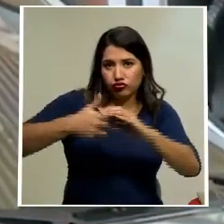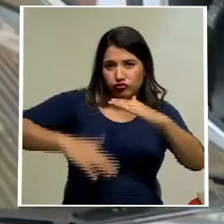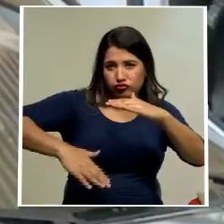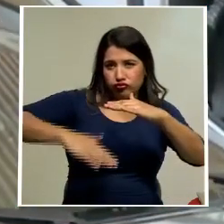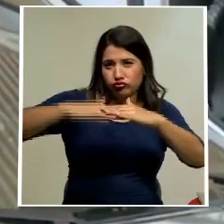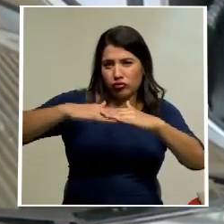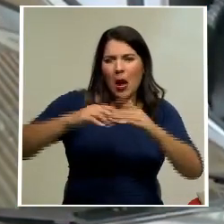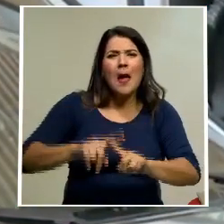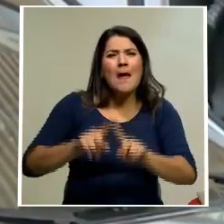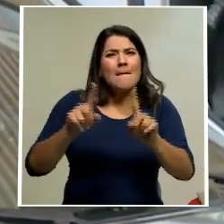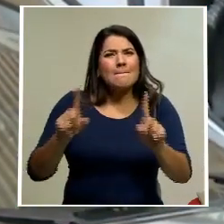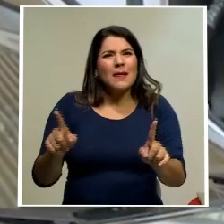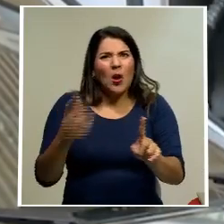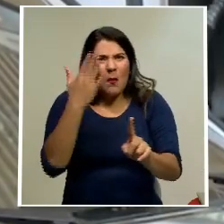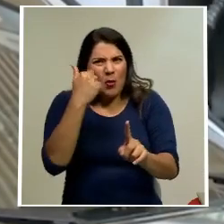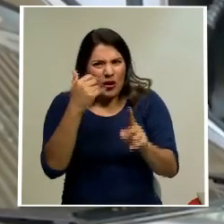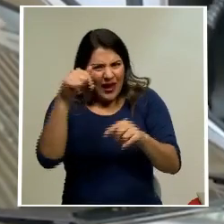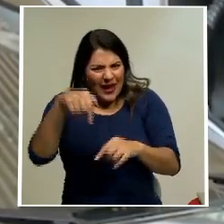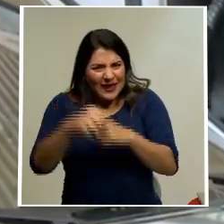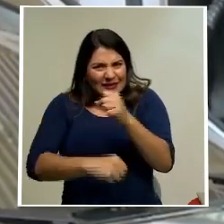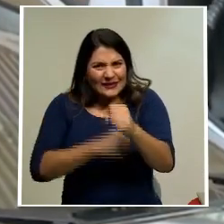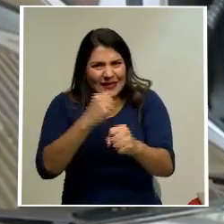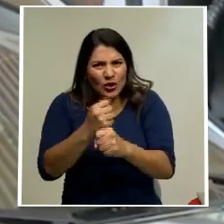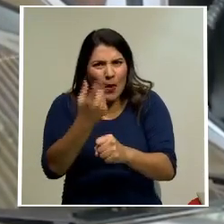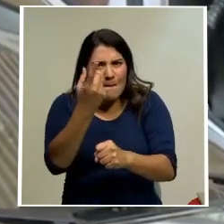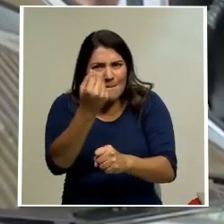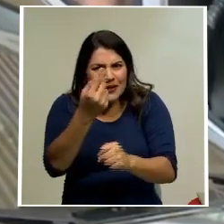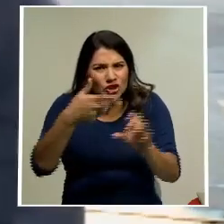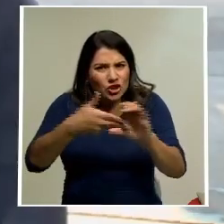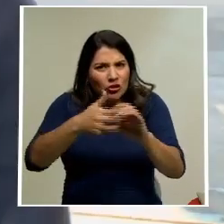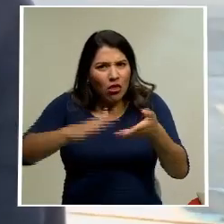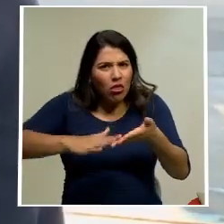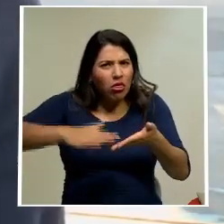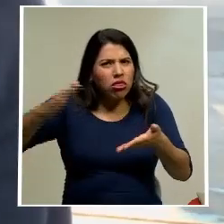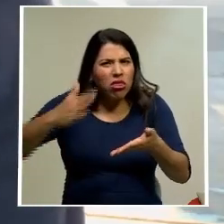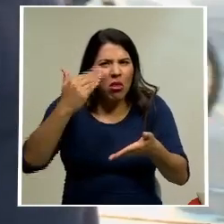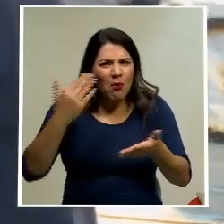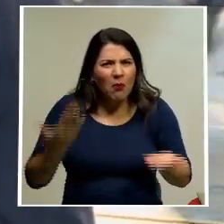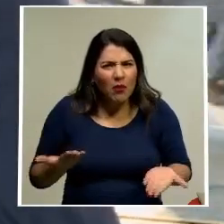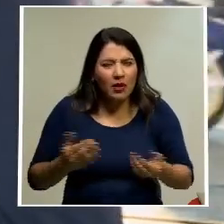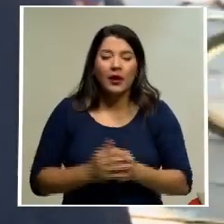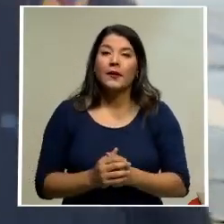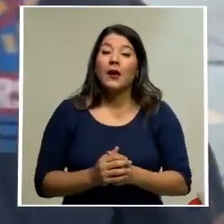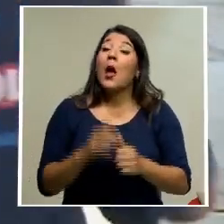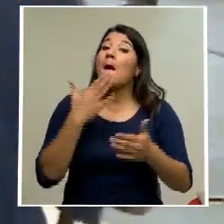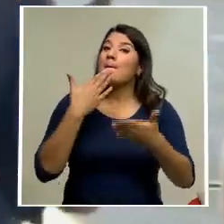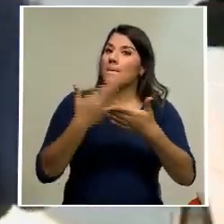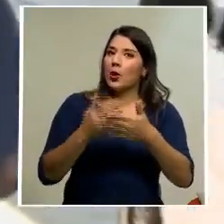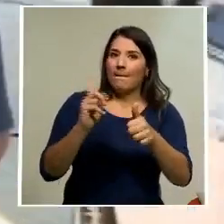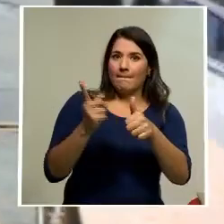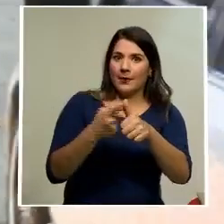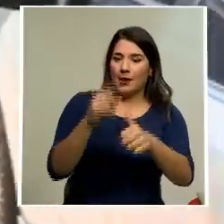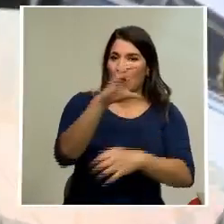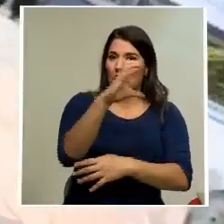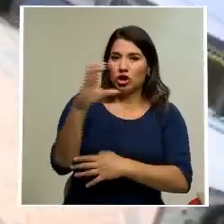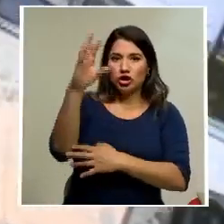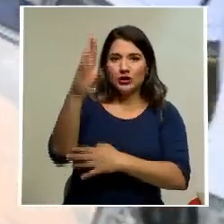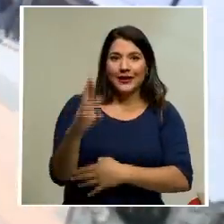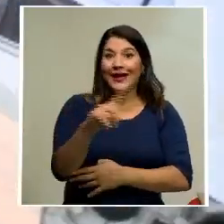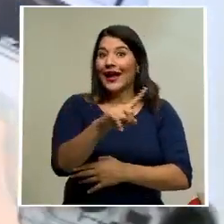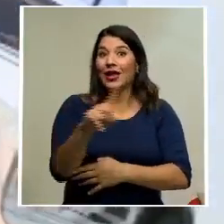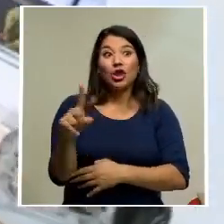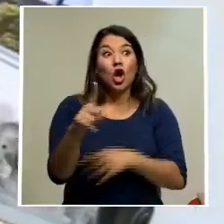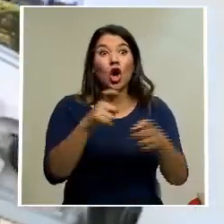que en este año se disparen los precios de los combustibles? En primer lugar, Costa Rica no controla el